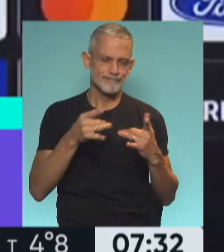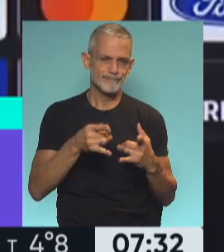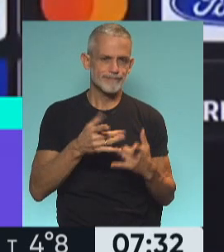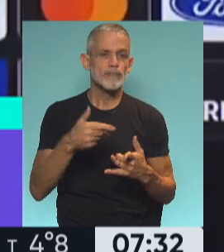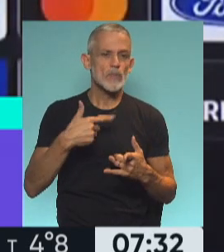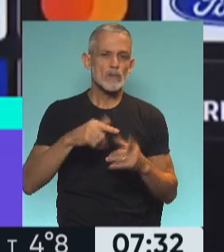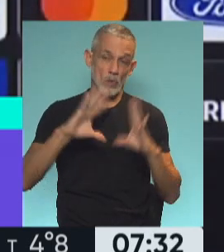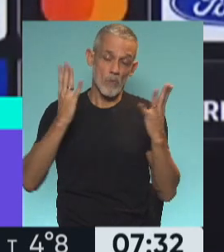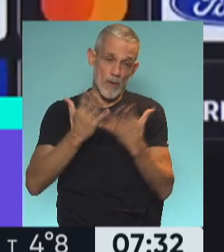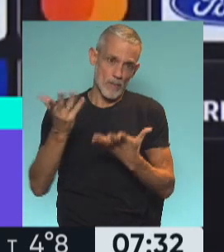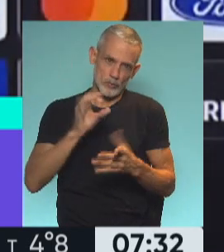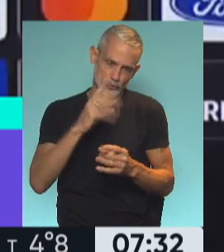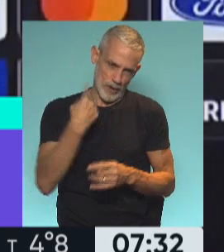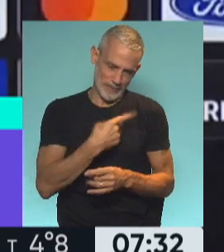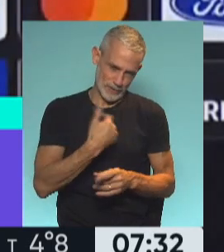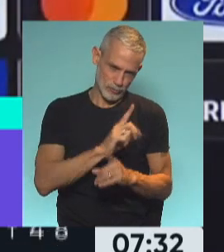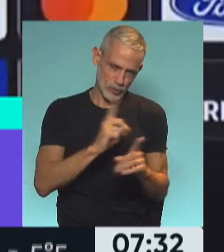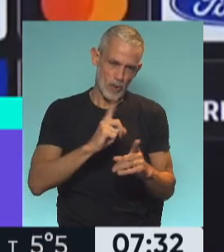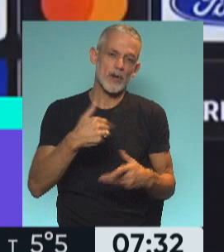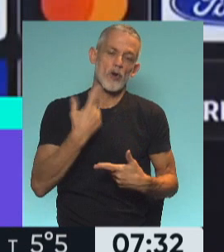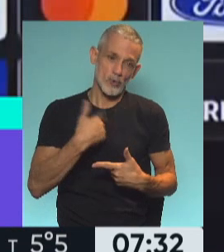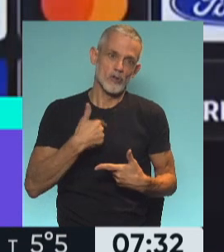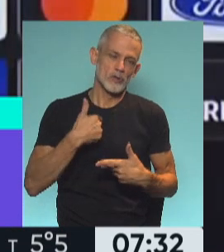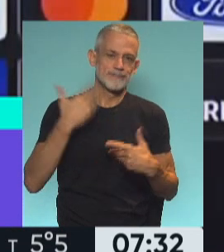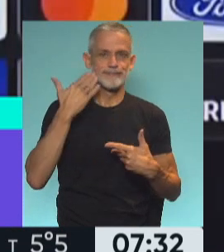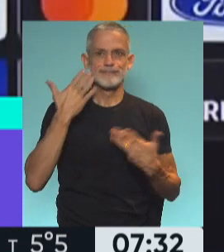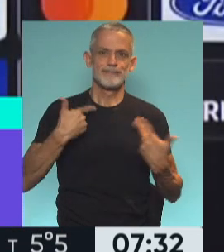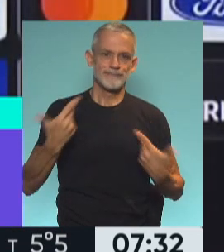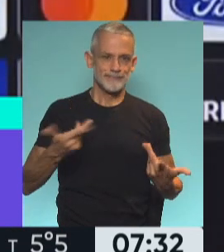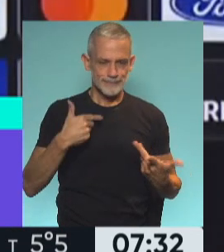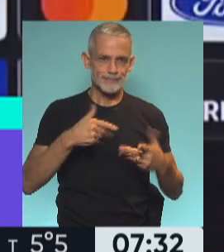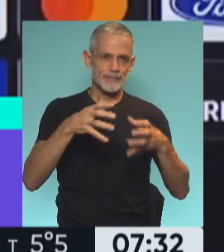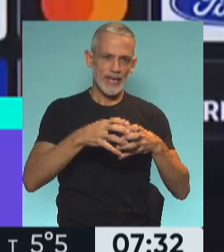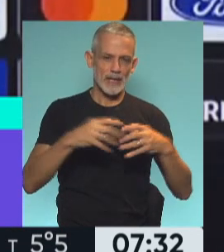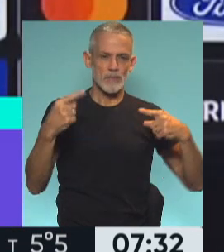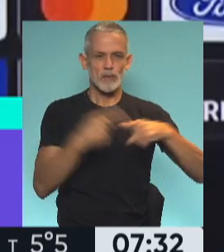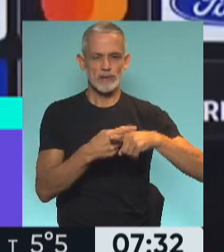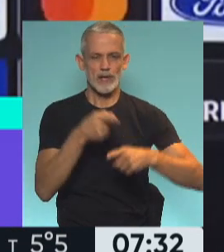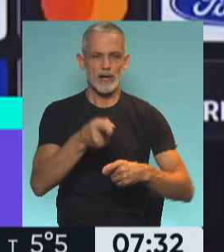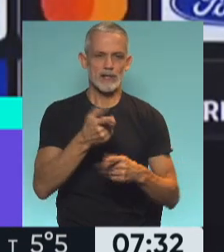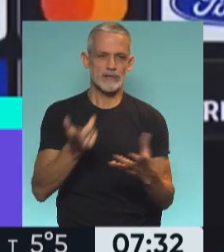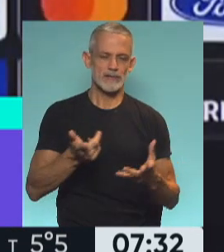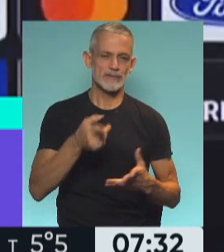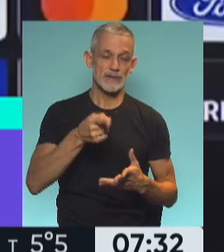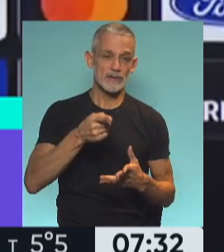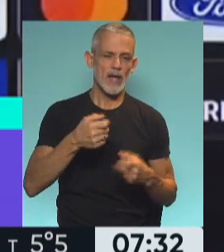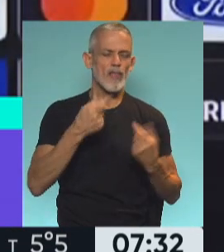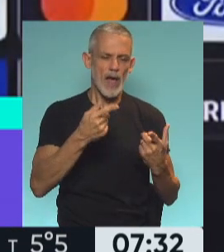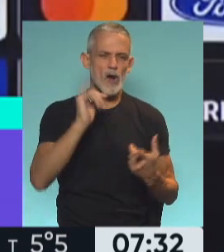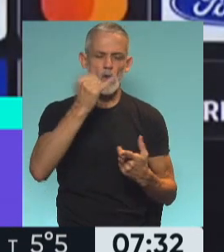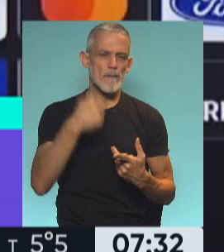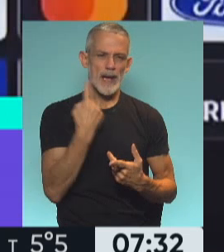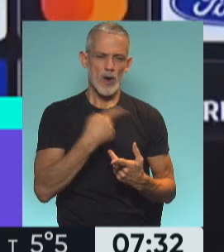está acechando al mundo, no solamente a nosotros. Lo que pasa es que nosotros salimos a dar la cara, tenemos que tratar de dar lo mejor